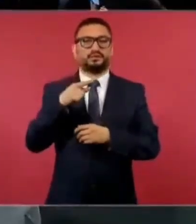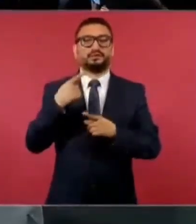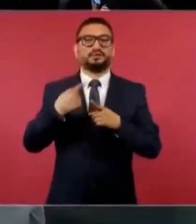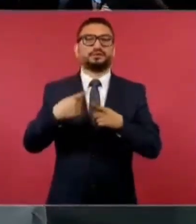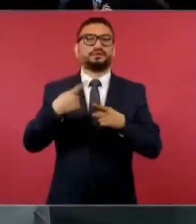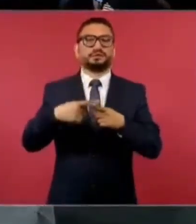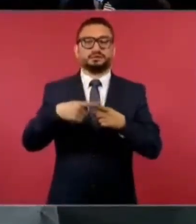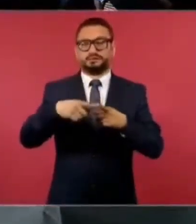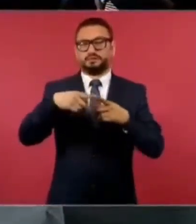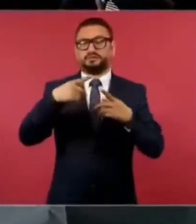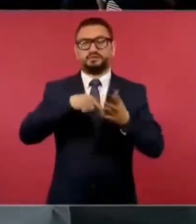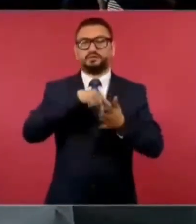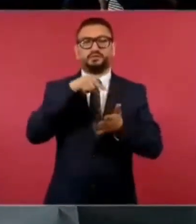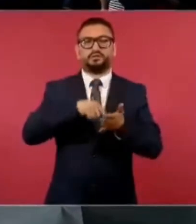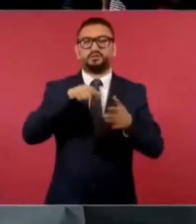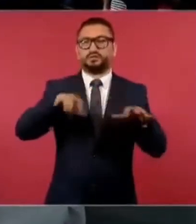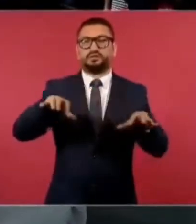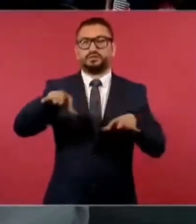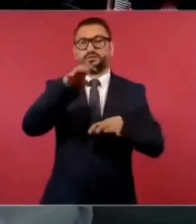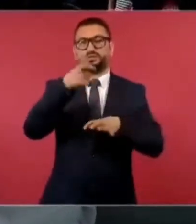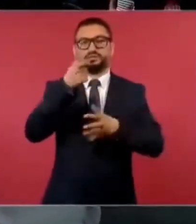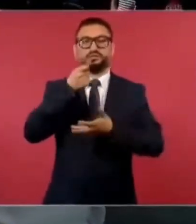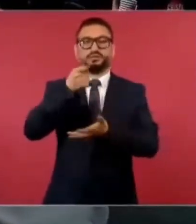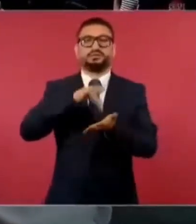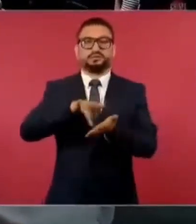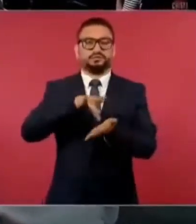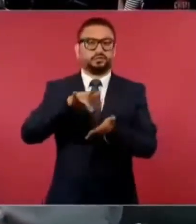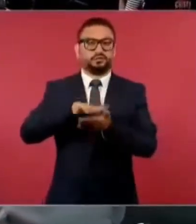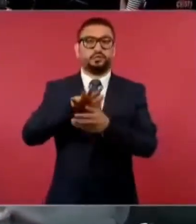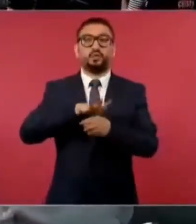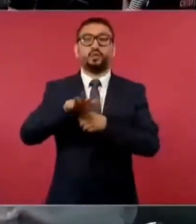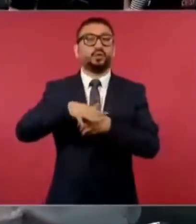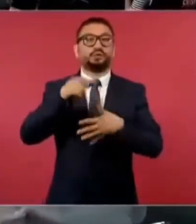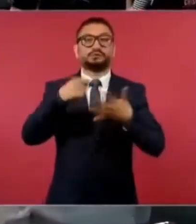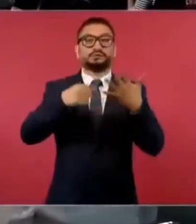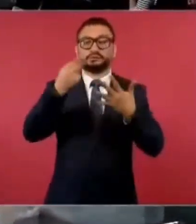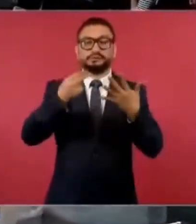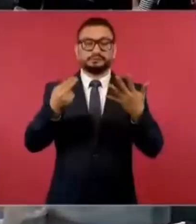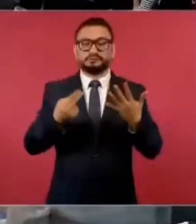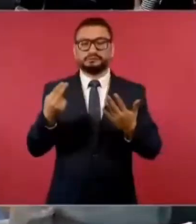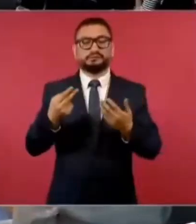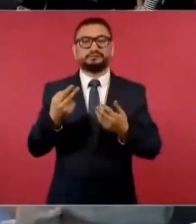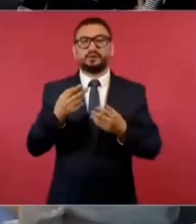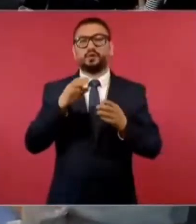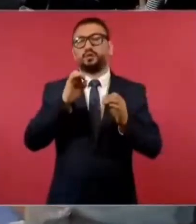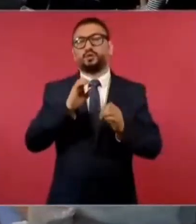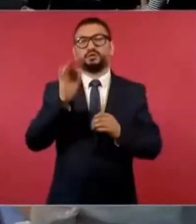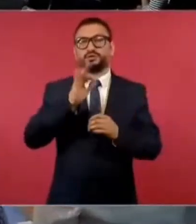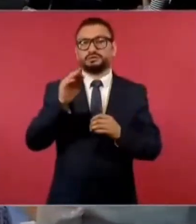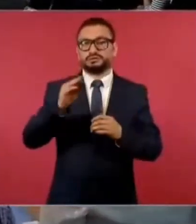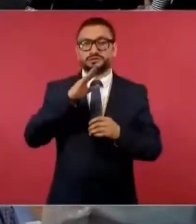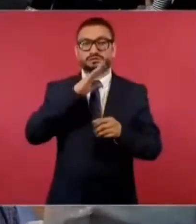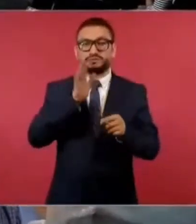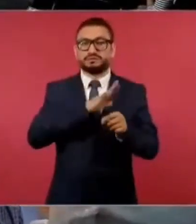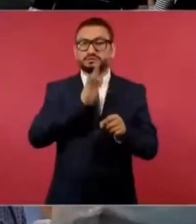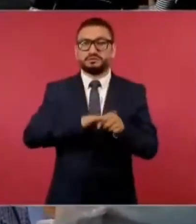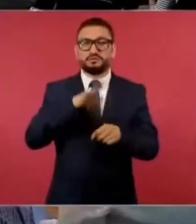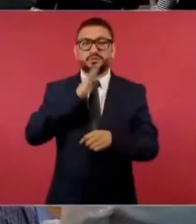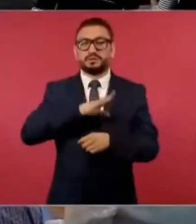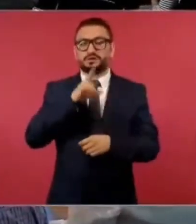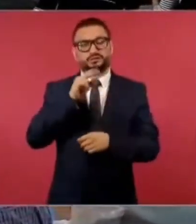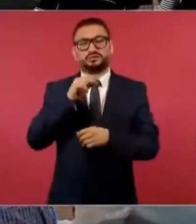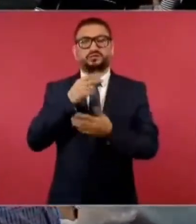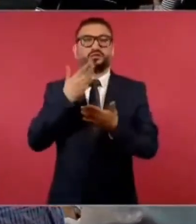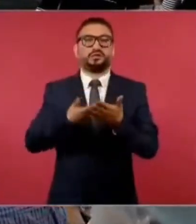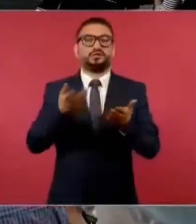las instituciones, por cuánto presupuesto tenían, no por cuánta necesidad o porque tuvieran malas calificaciones. Se ha duplicado,